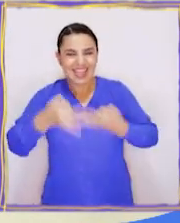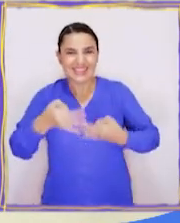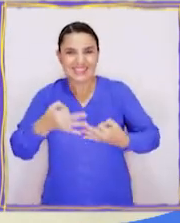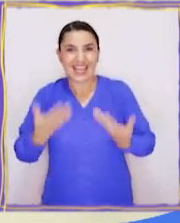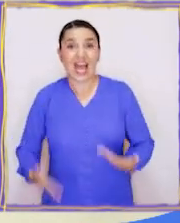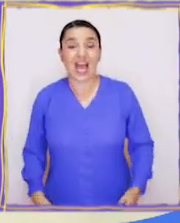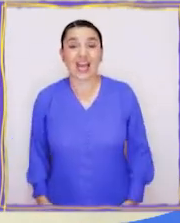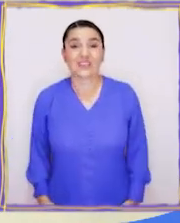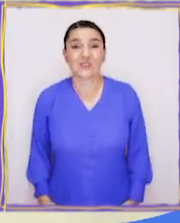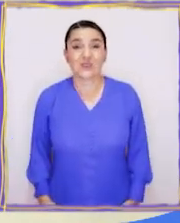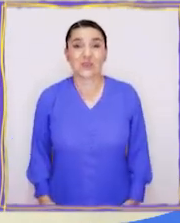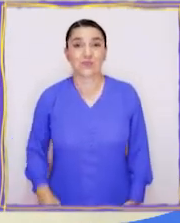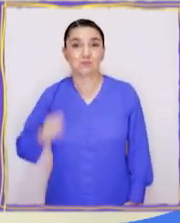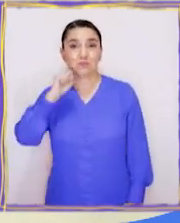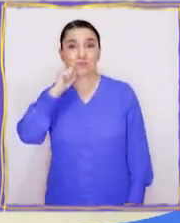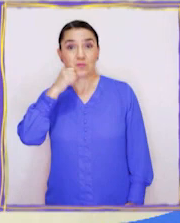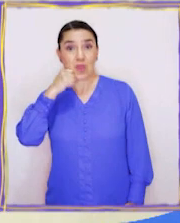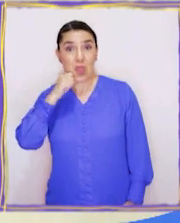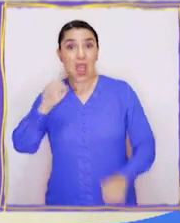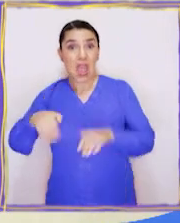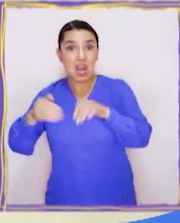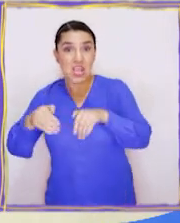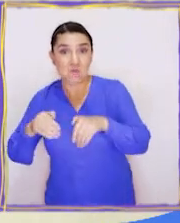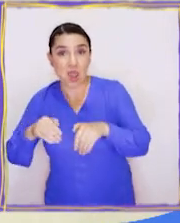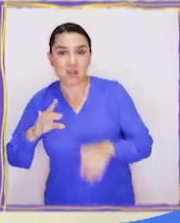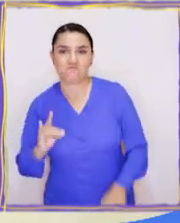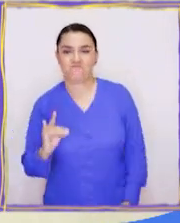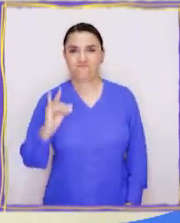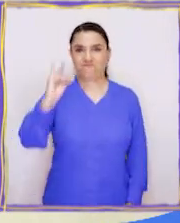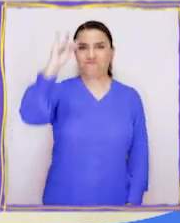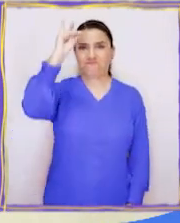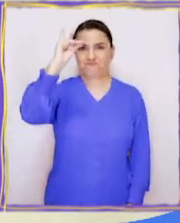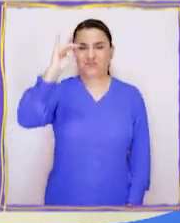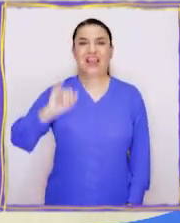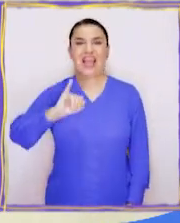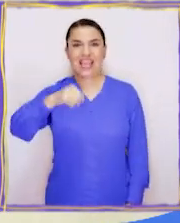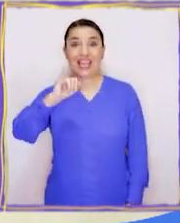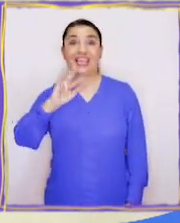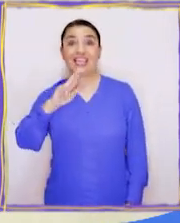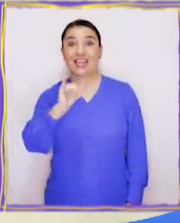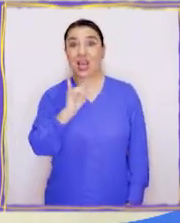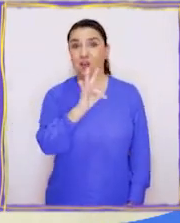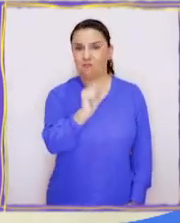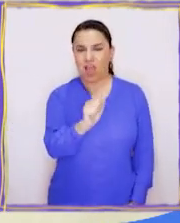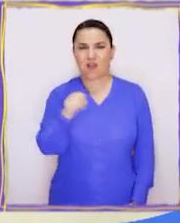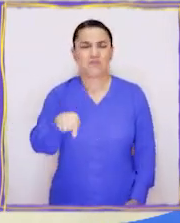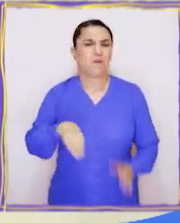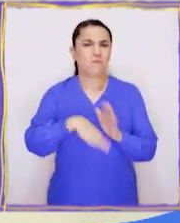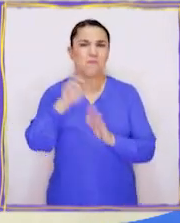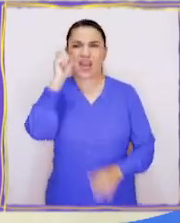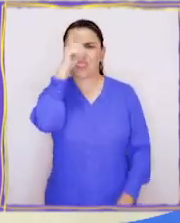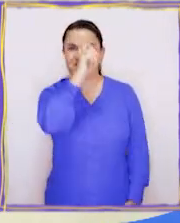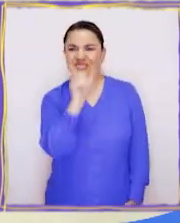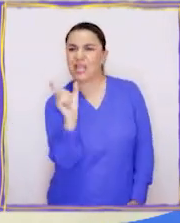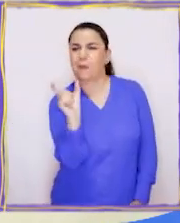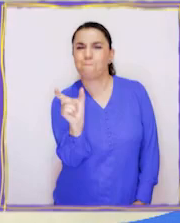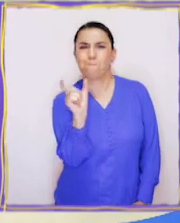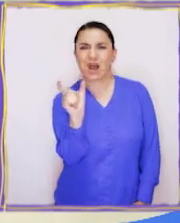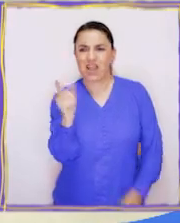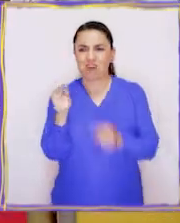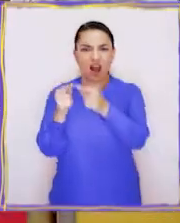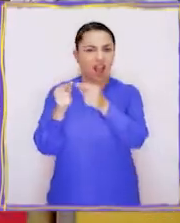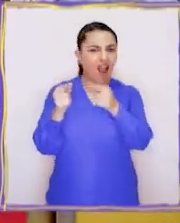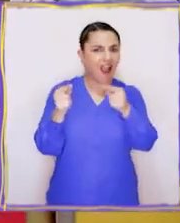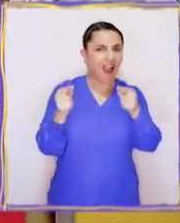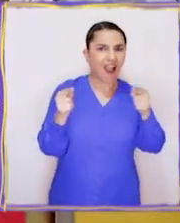¡Exacto! Es una jirafa. Esta estaba un poco más difícil porque es una palabra